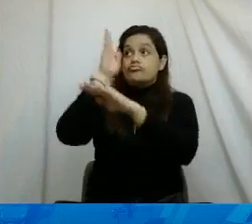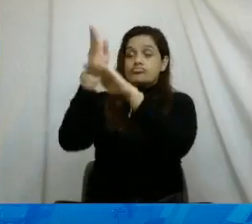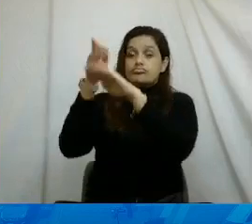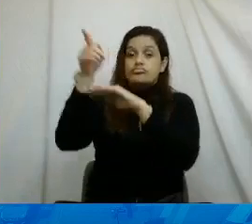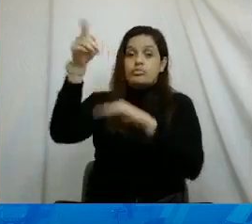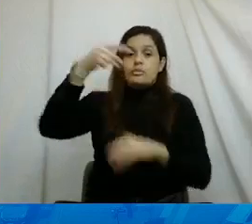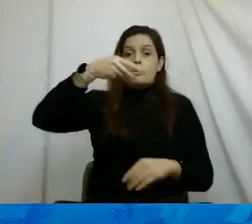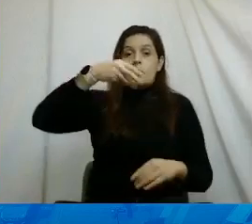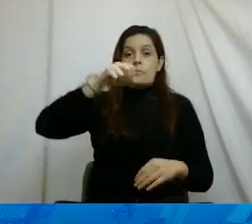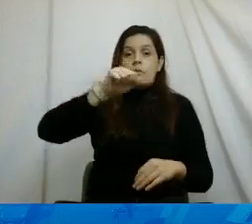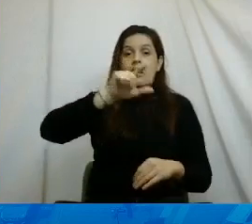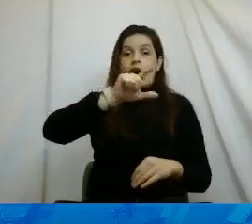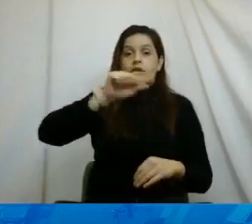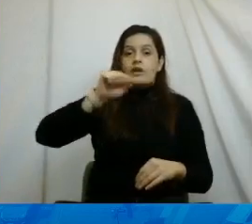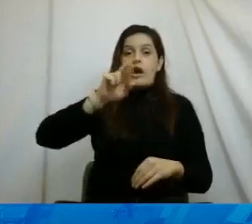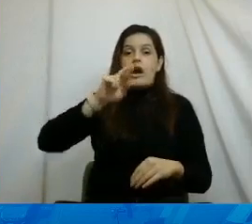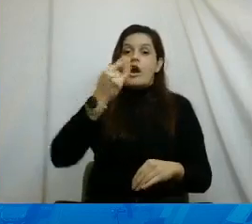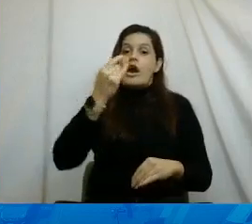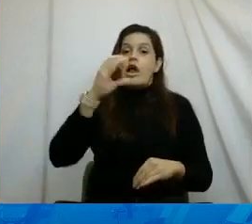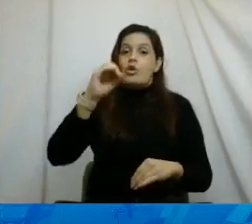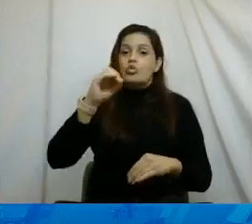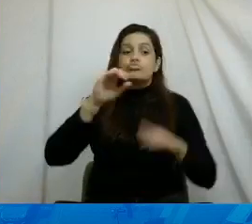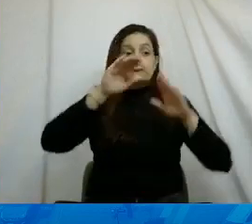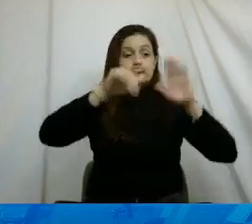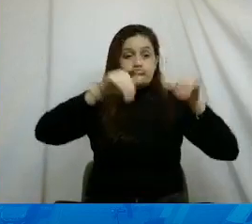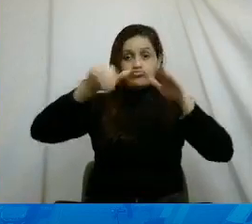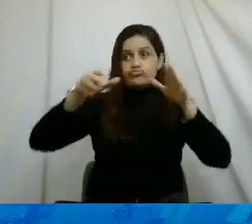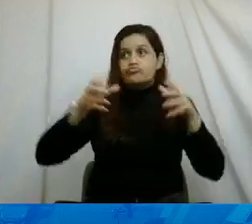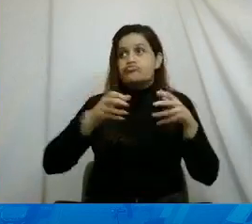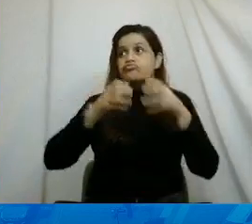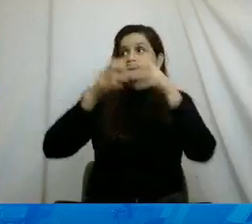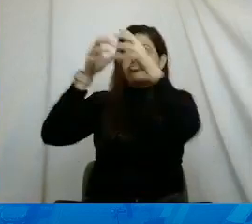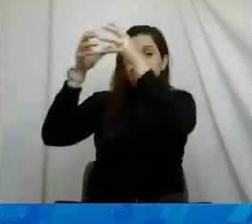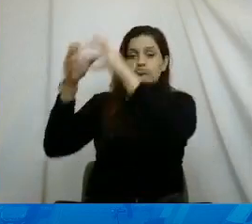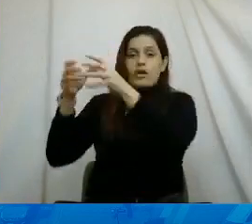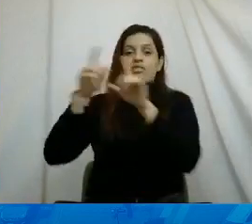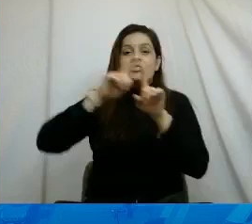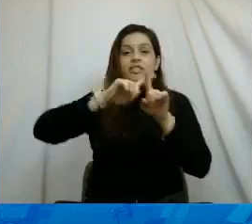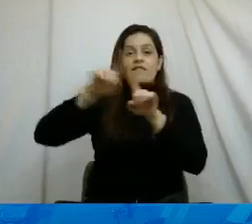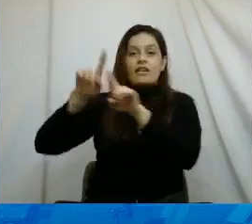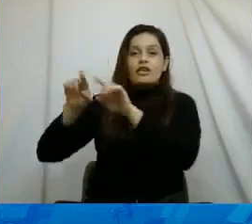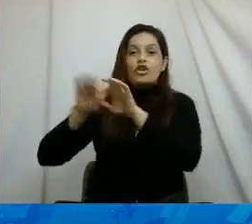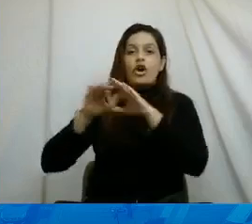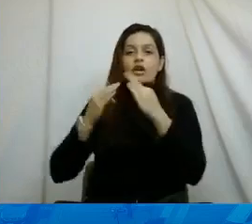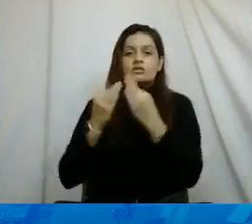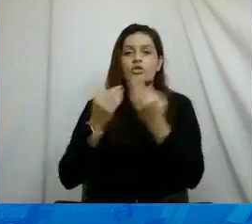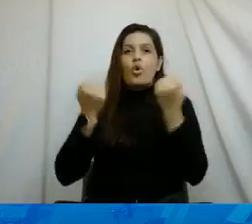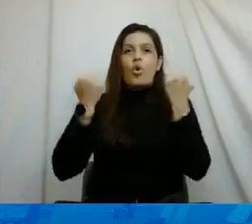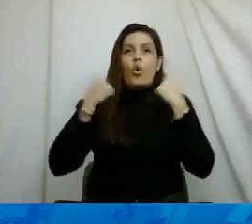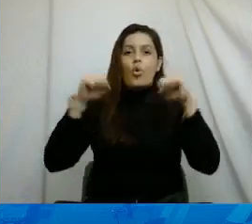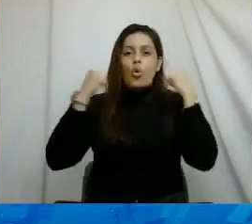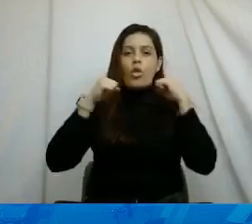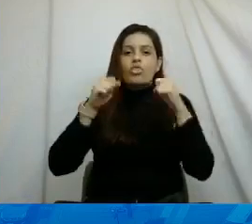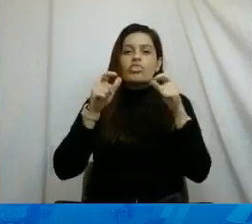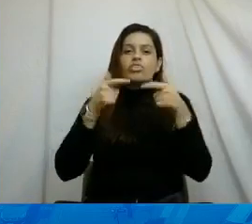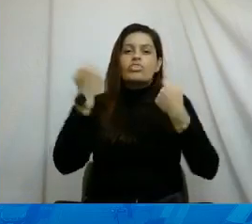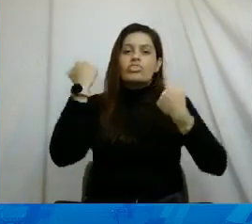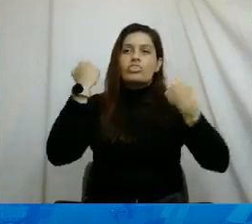de Mayarauco que pudiese convocar a las distintas organizaciones, clubes deportivos, juntas de